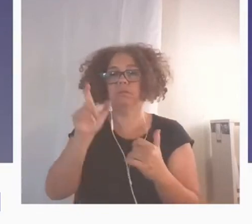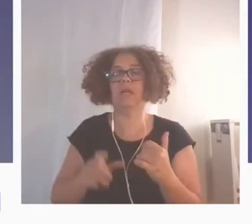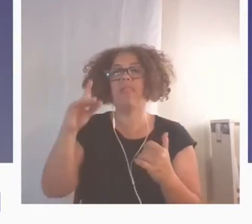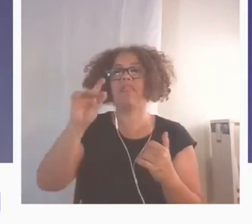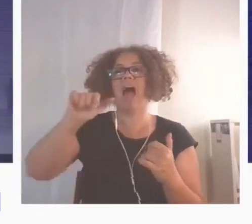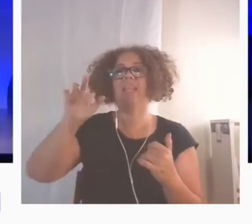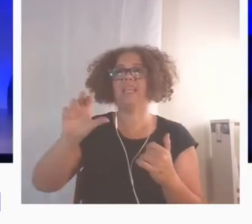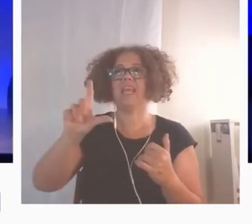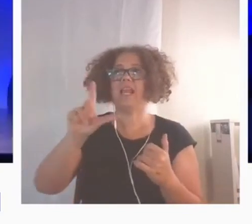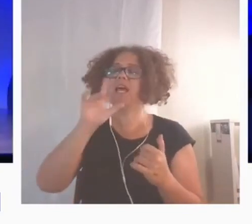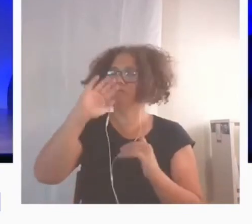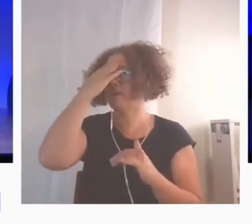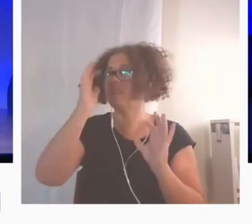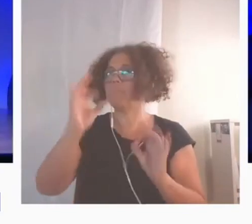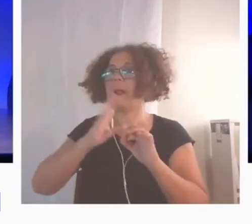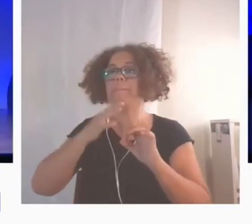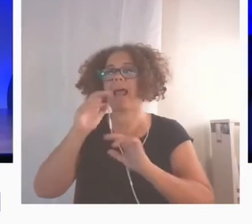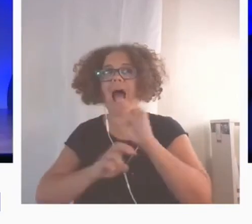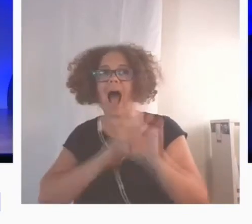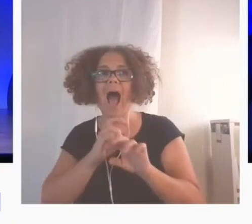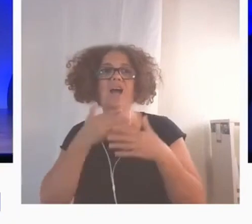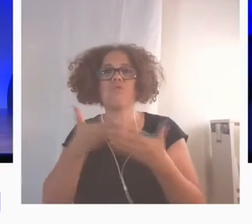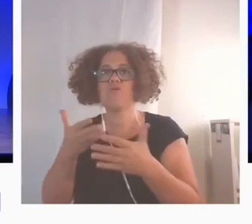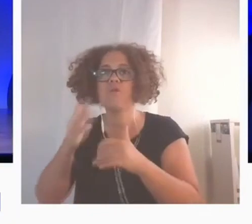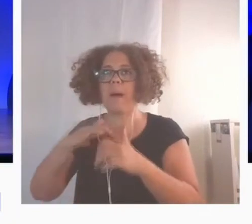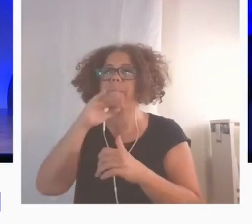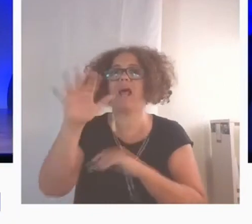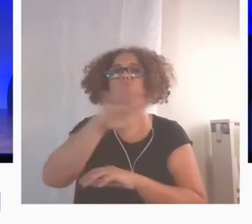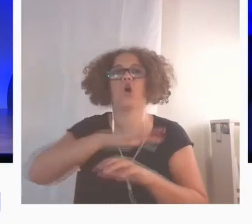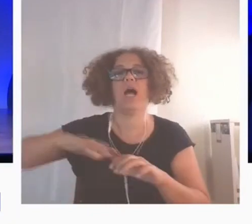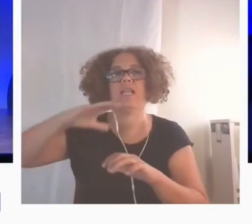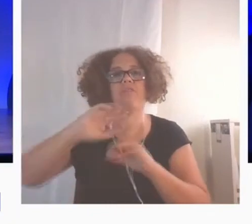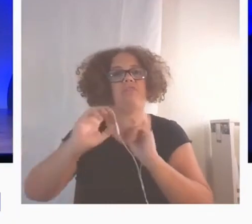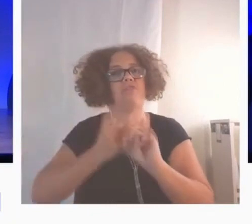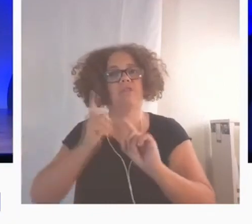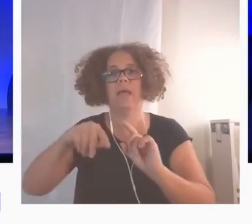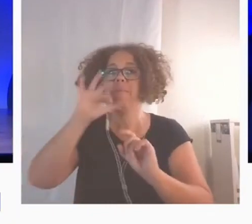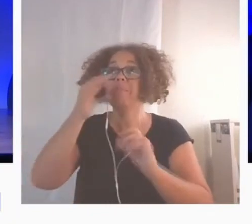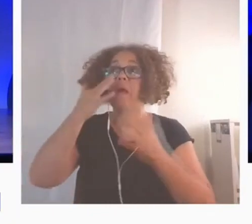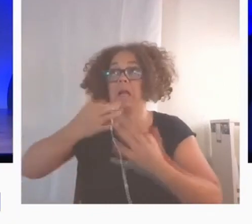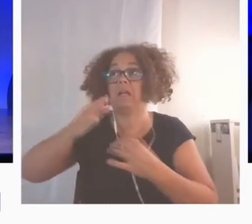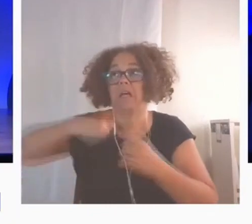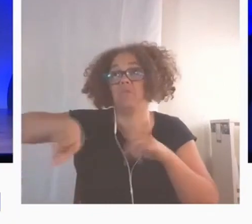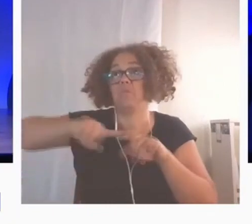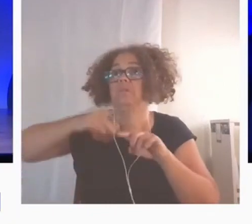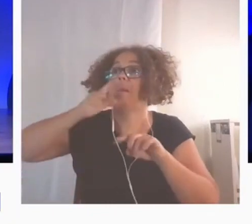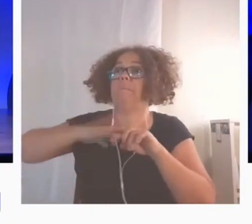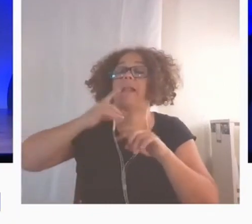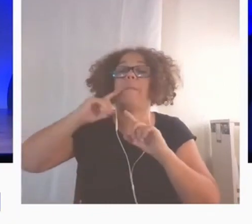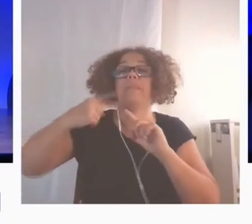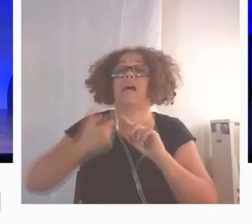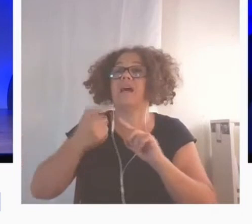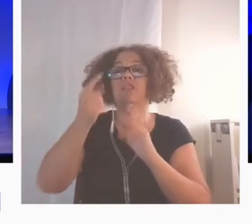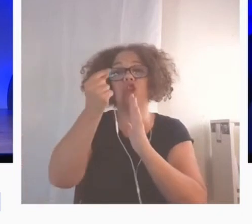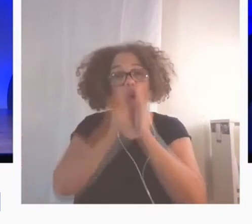nos ayudan en ese trabajo de la localización, de traer a nuestra realidad, a la realidad de Vizcaya, cuáles de esos retos